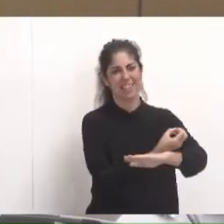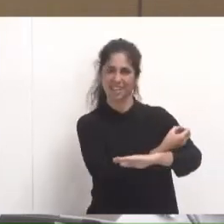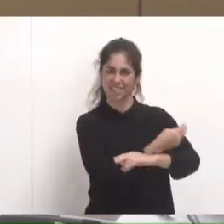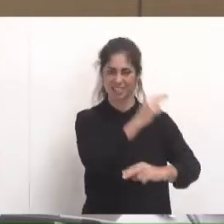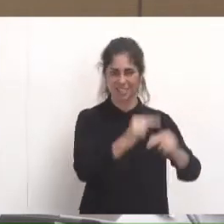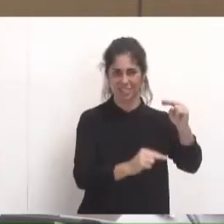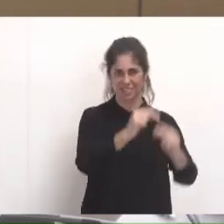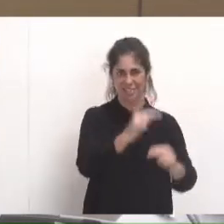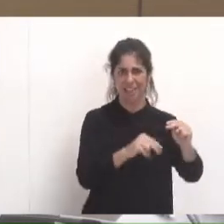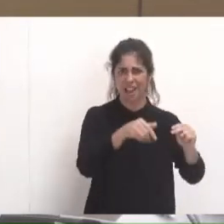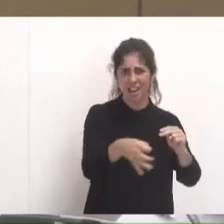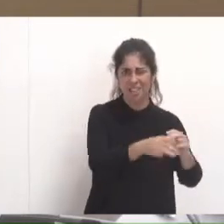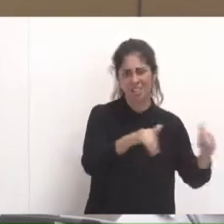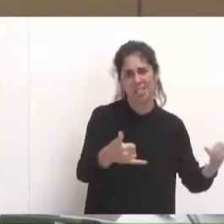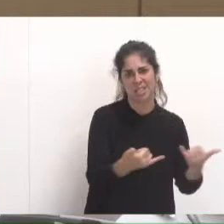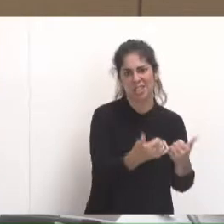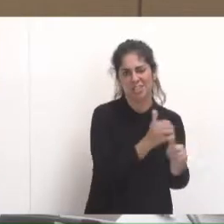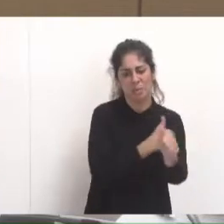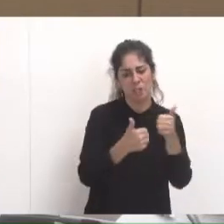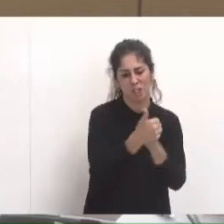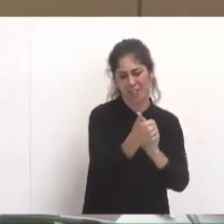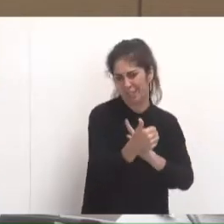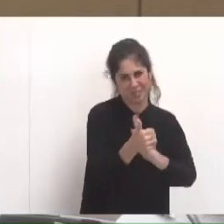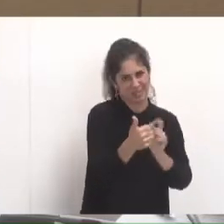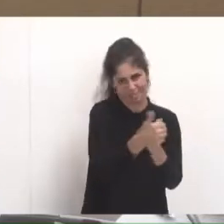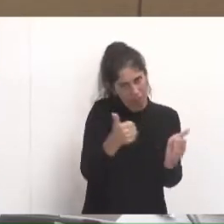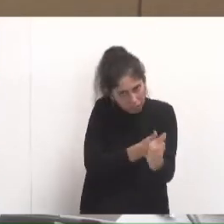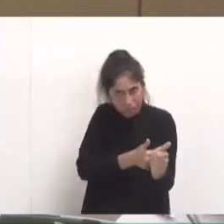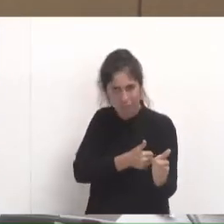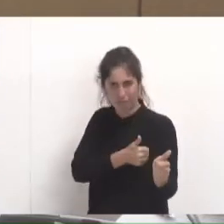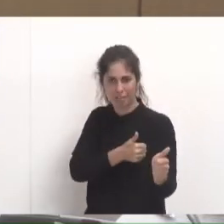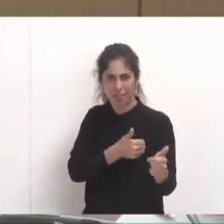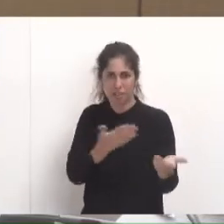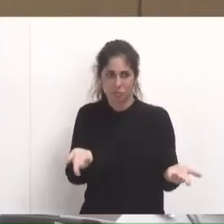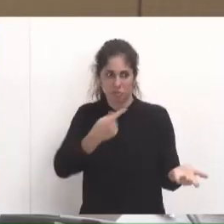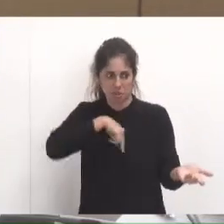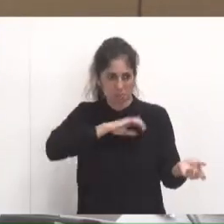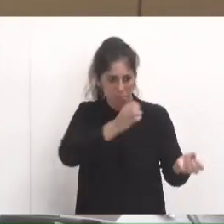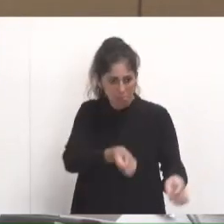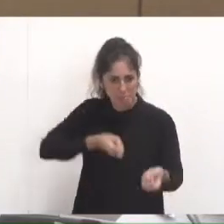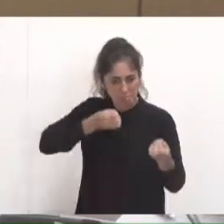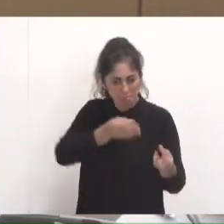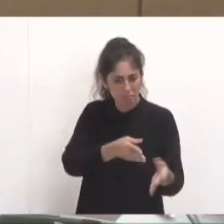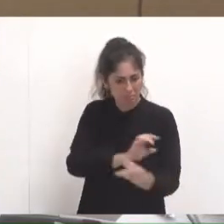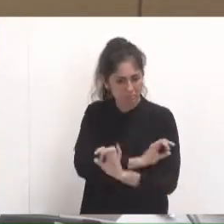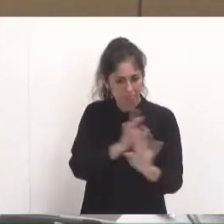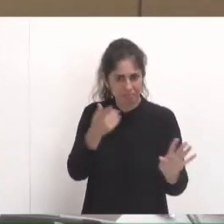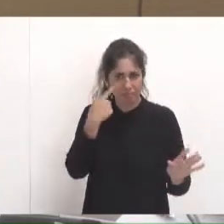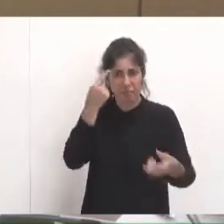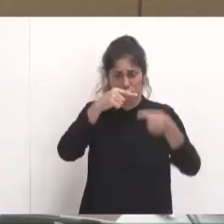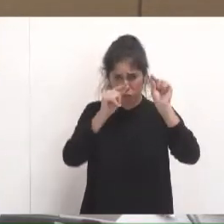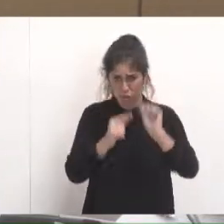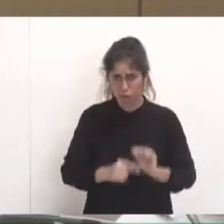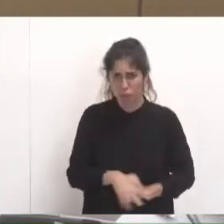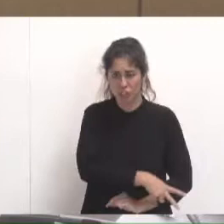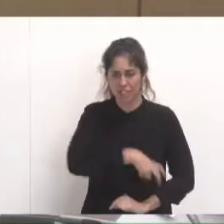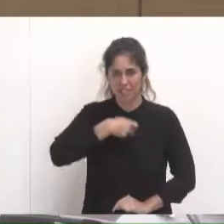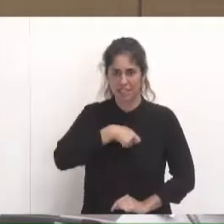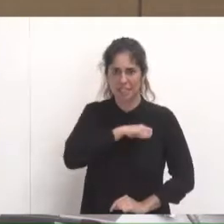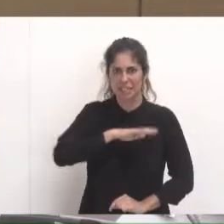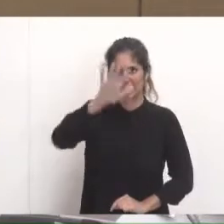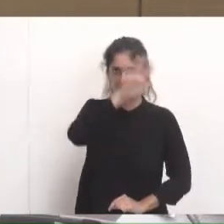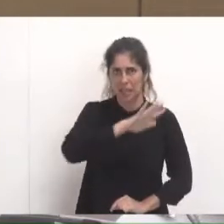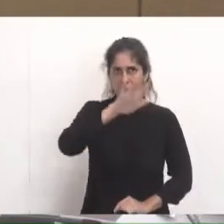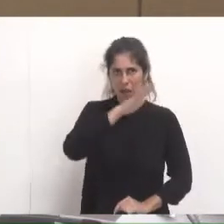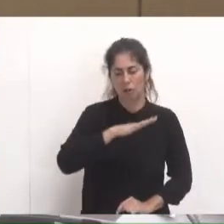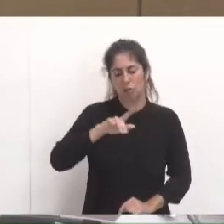en la isla de Tenerife. Y hemos expresado, aún así, pues se apostó en el presupuesto general del Estado por seguir dando